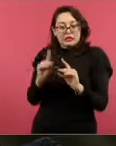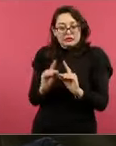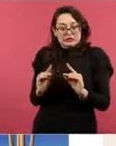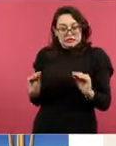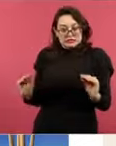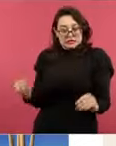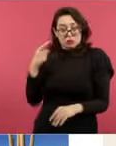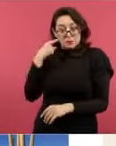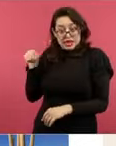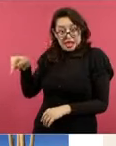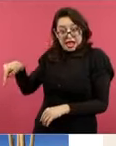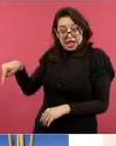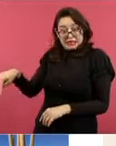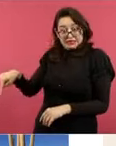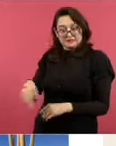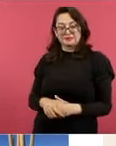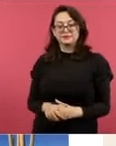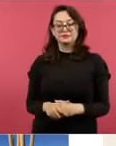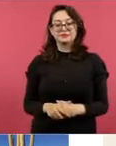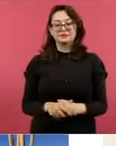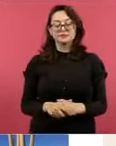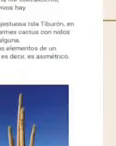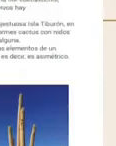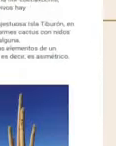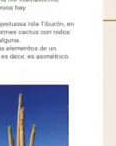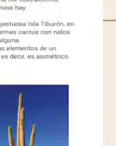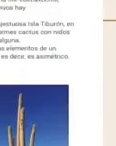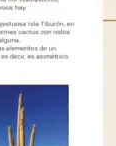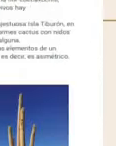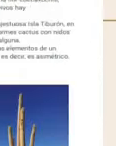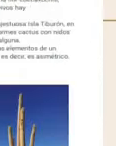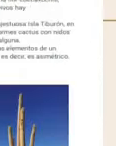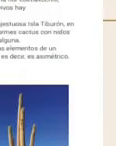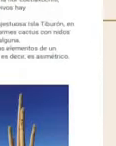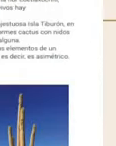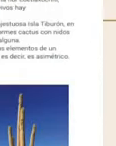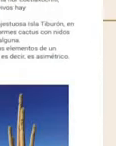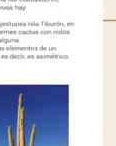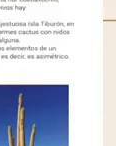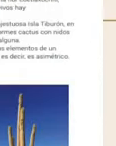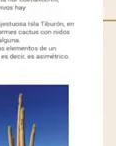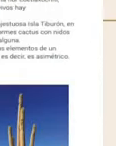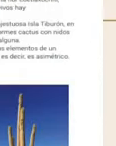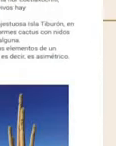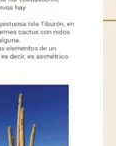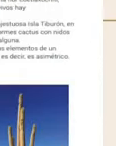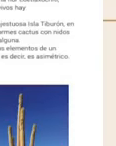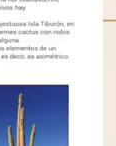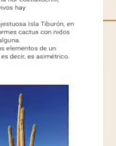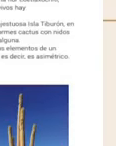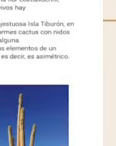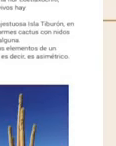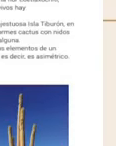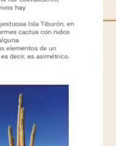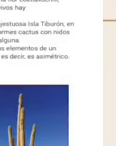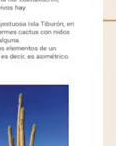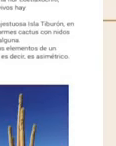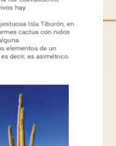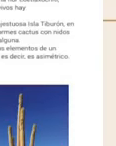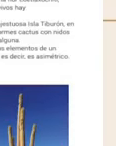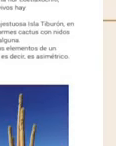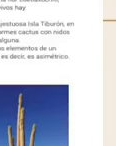un saguaro en donde ninguna de sus partes corresponden una con otra, es decir, es asimétrico.